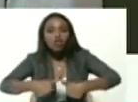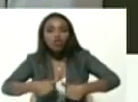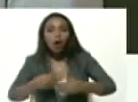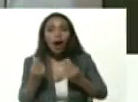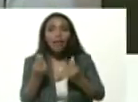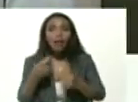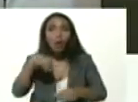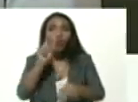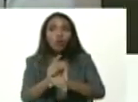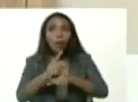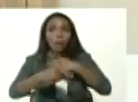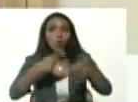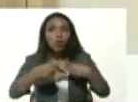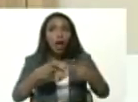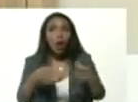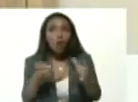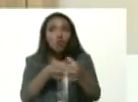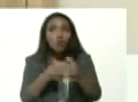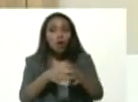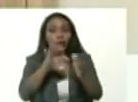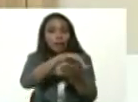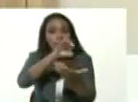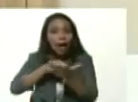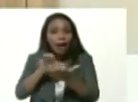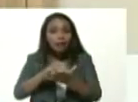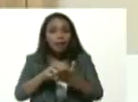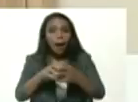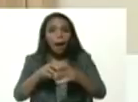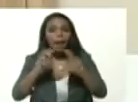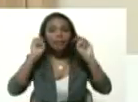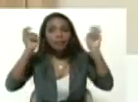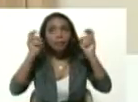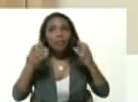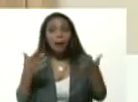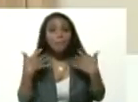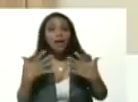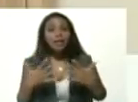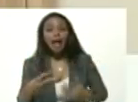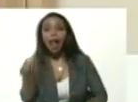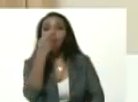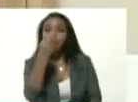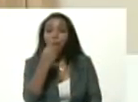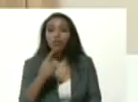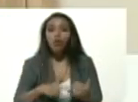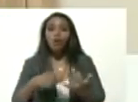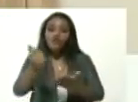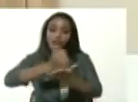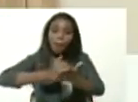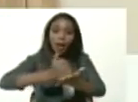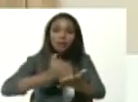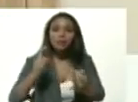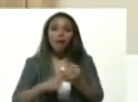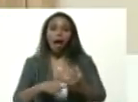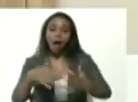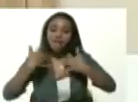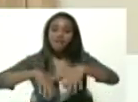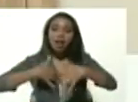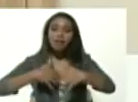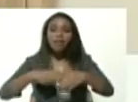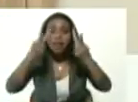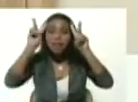productiva a los sectores estratégicos en el marco de la actual emergencia, alimentos, fármacos, industria de